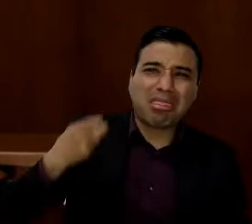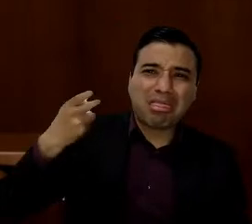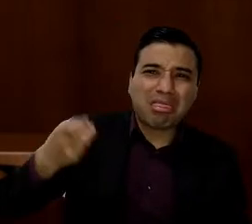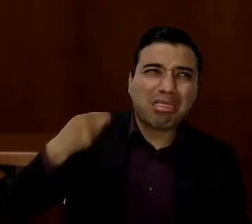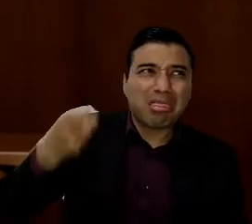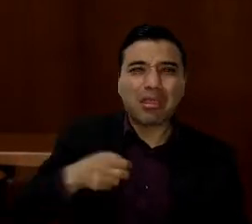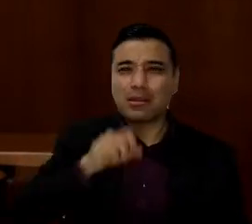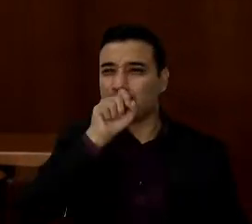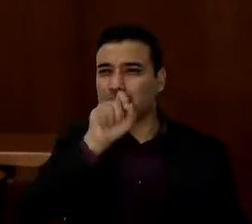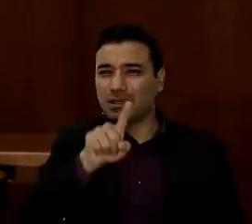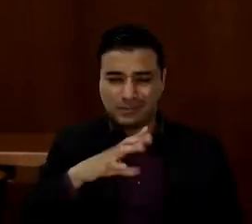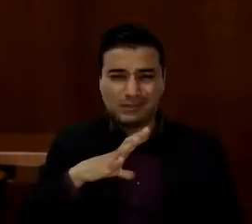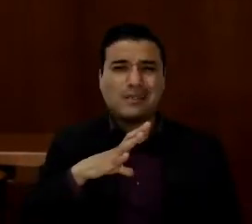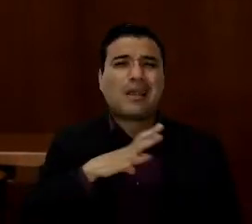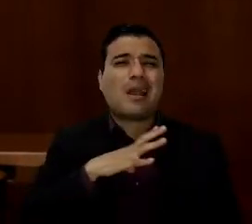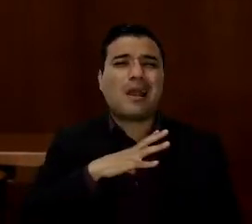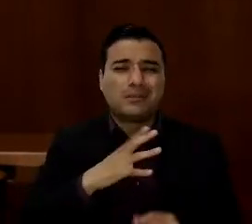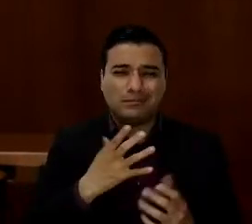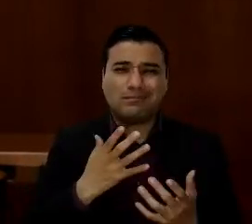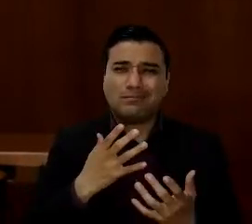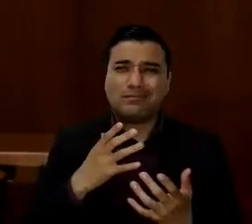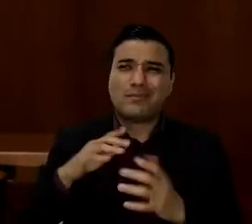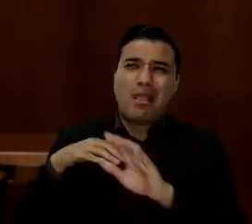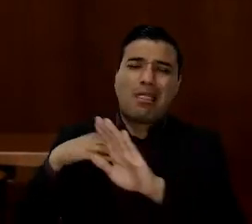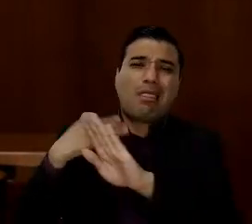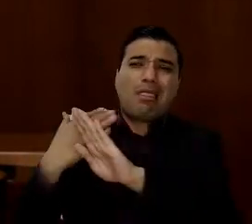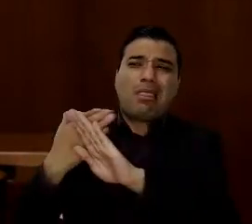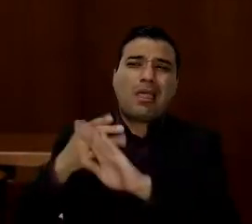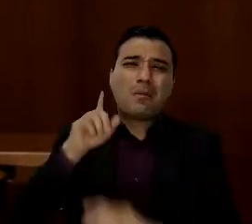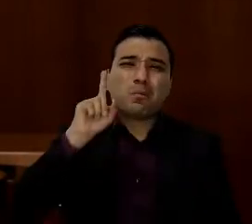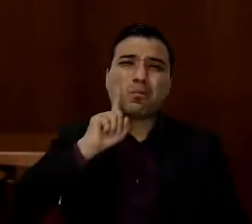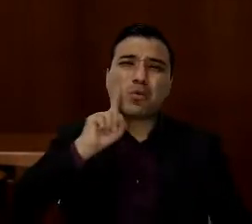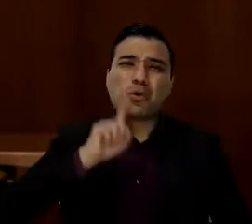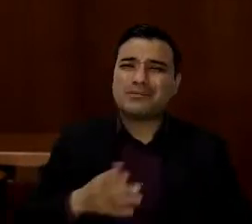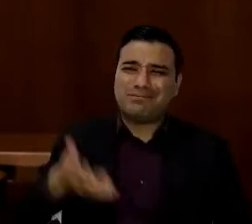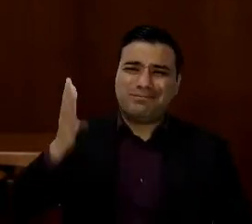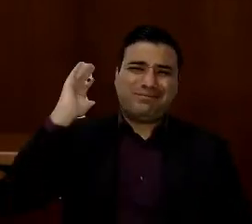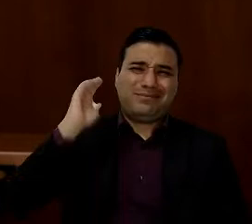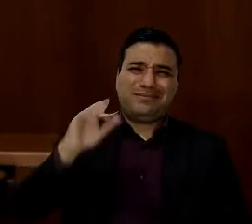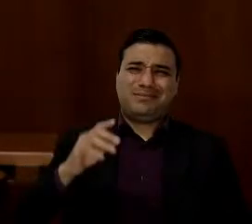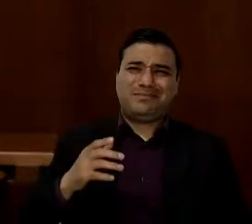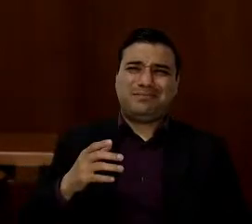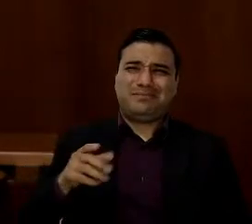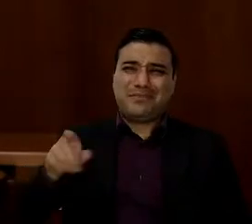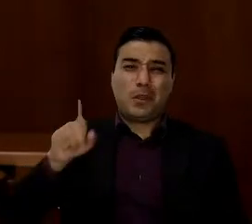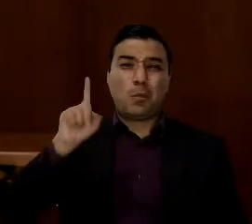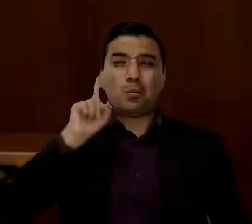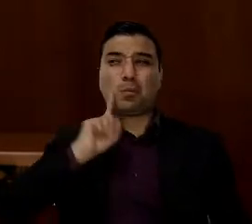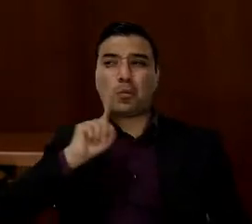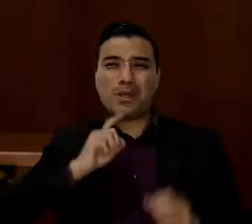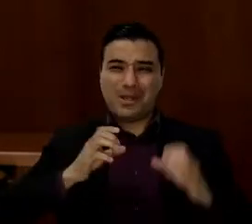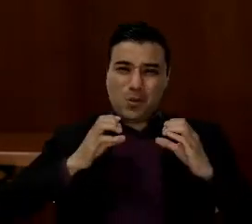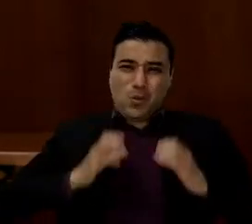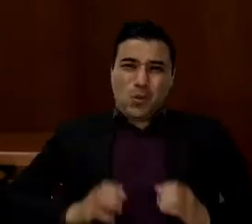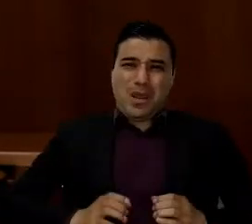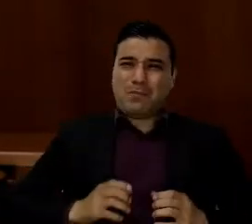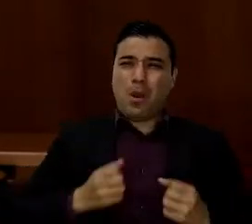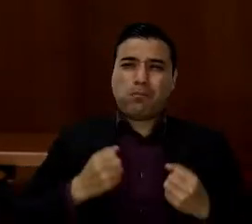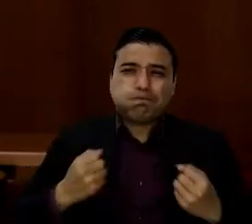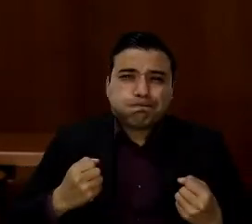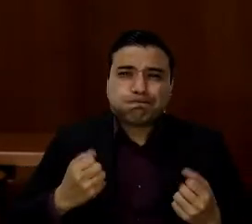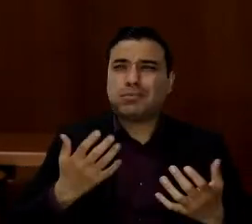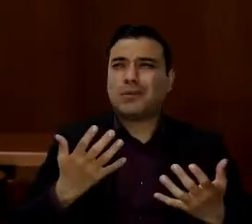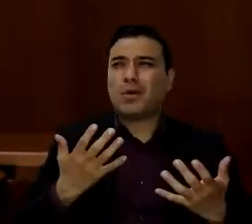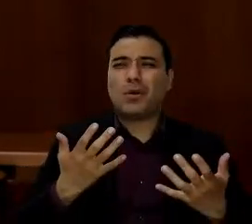ridiculización o descalificación inaceptables de las formas de expresión corporal patrones